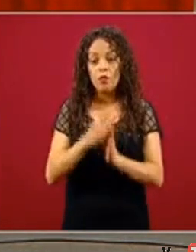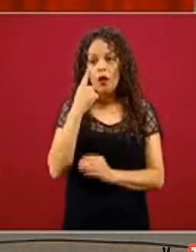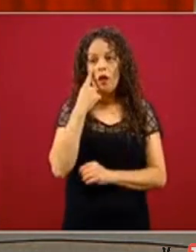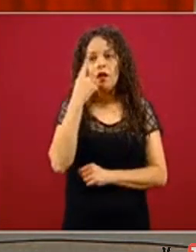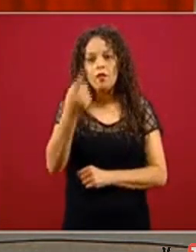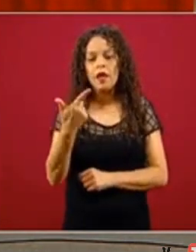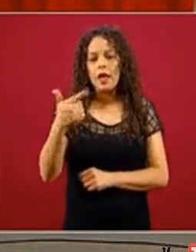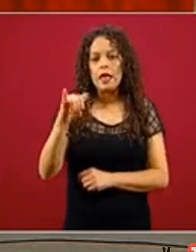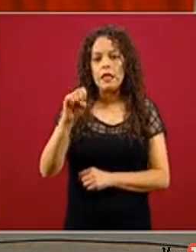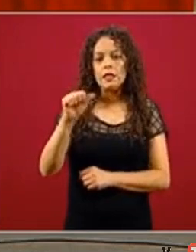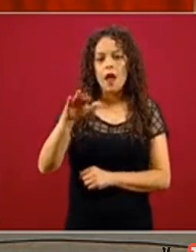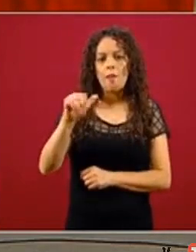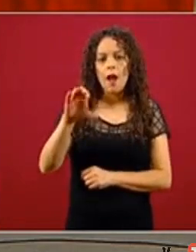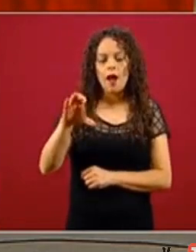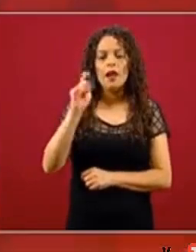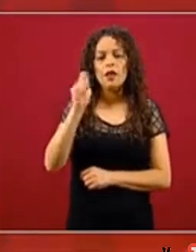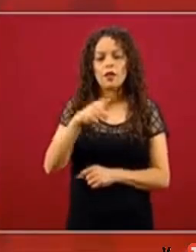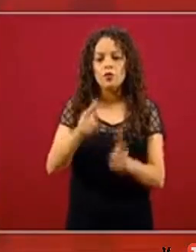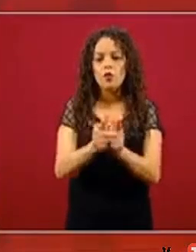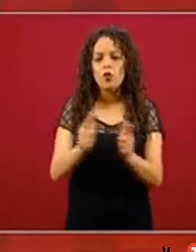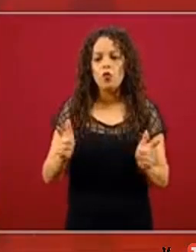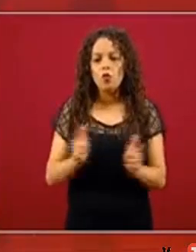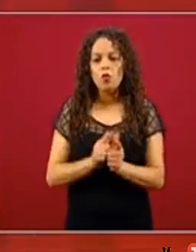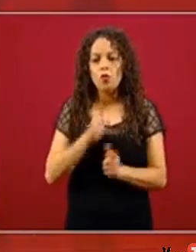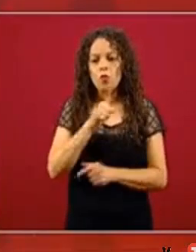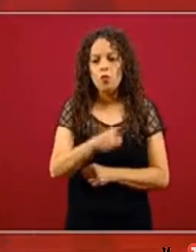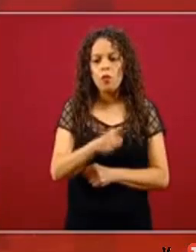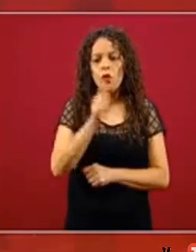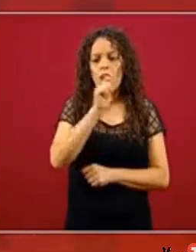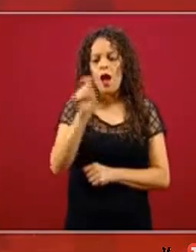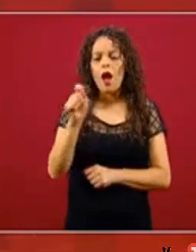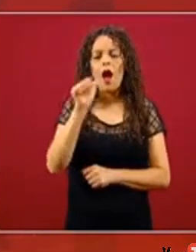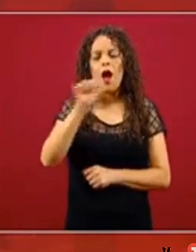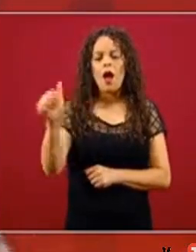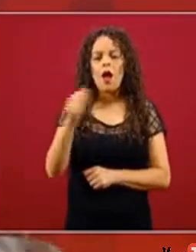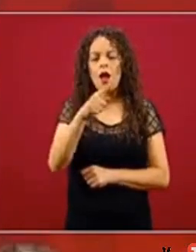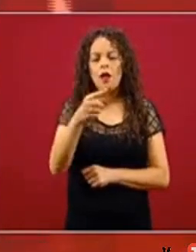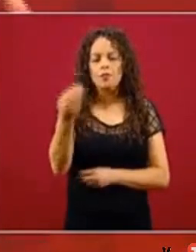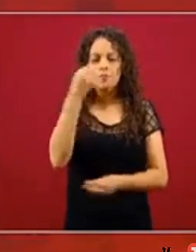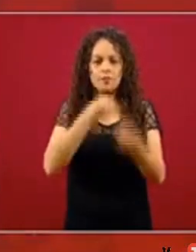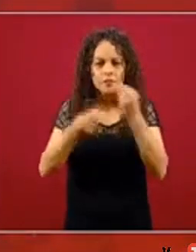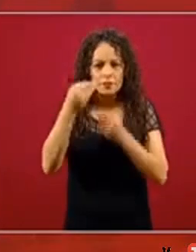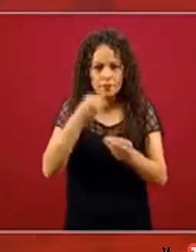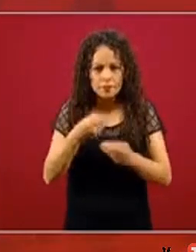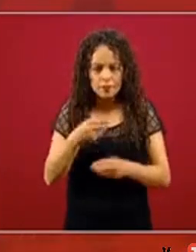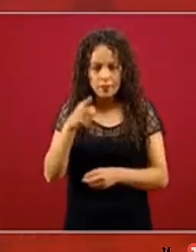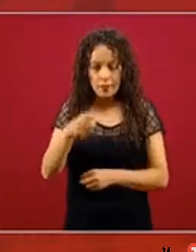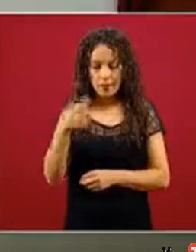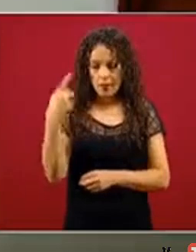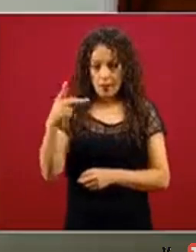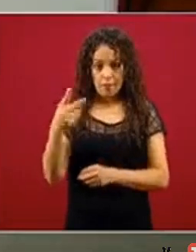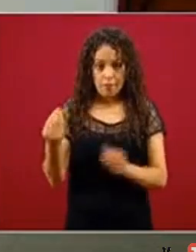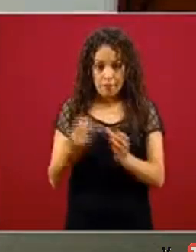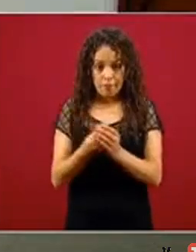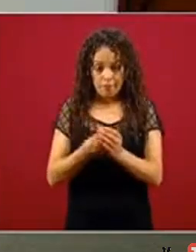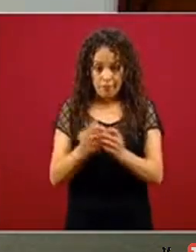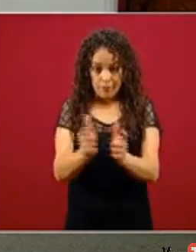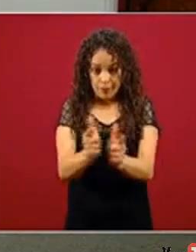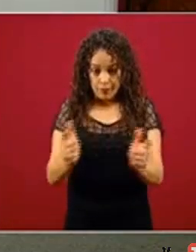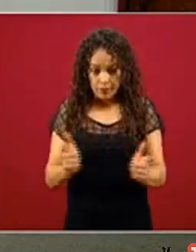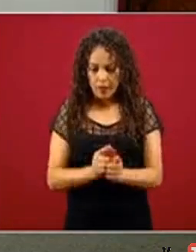Grupo Intersectorial de Salud, Alimentación, Medio Ambiente y Competitividad. Es este consorcio de entidades